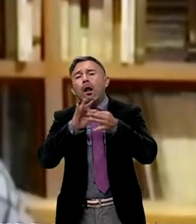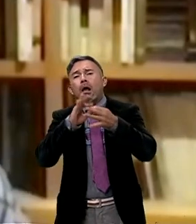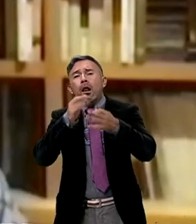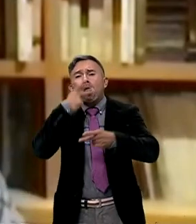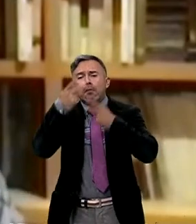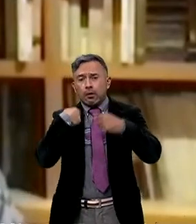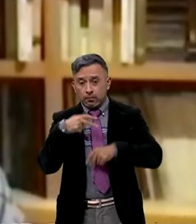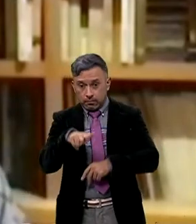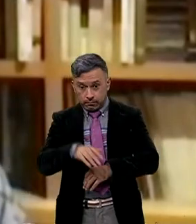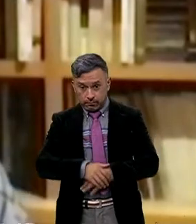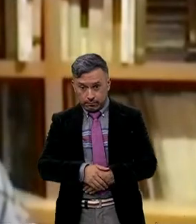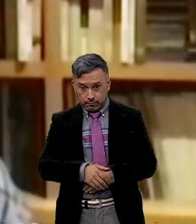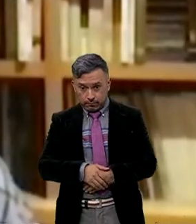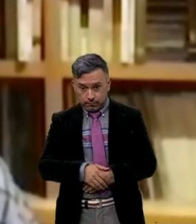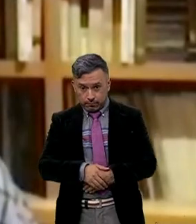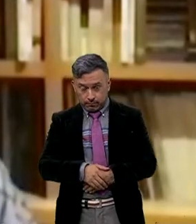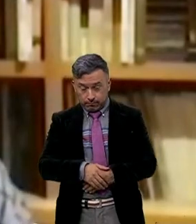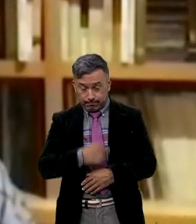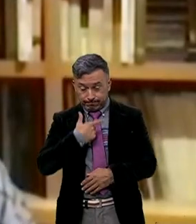escucha